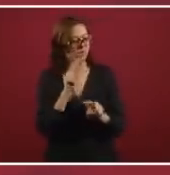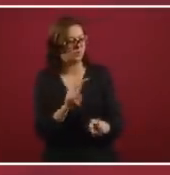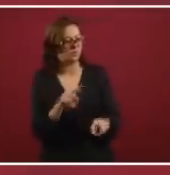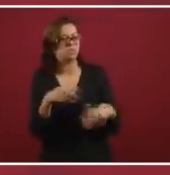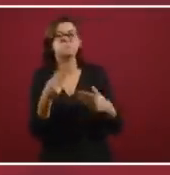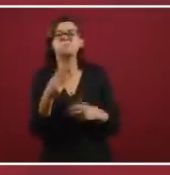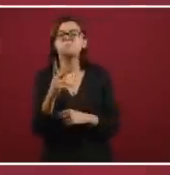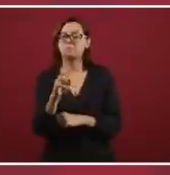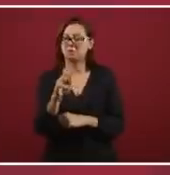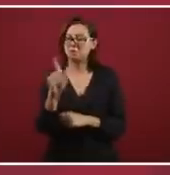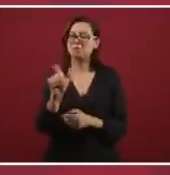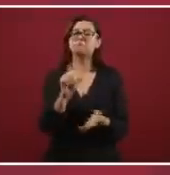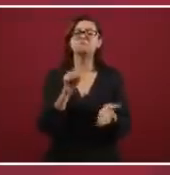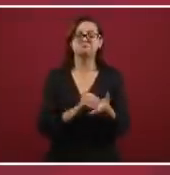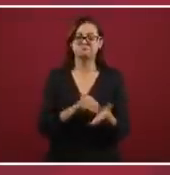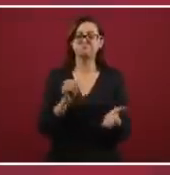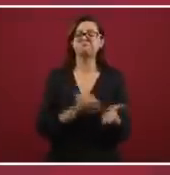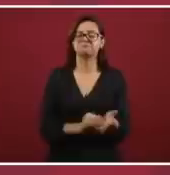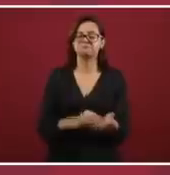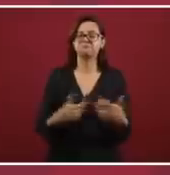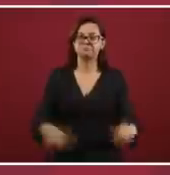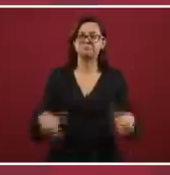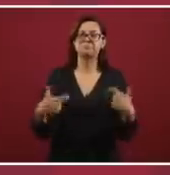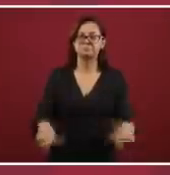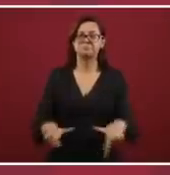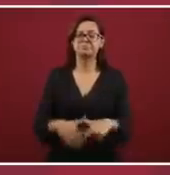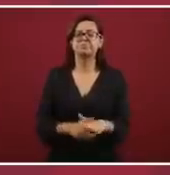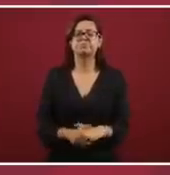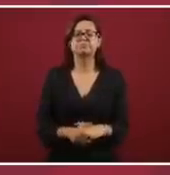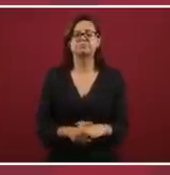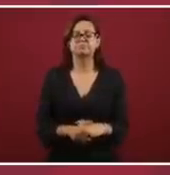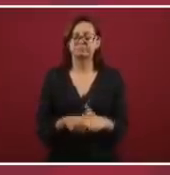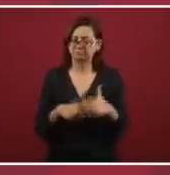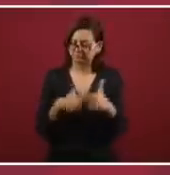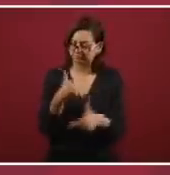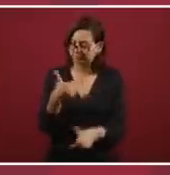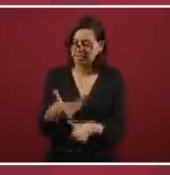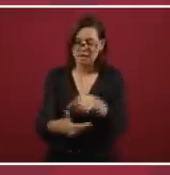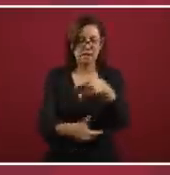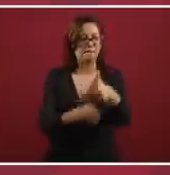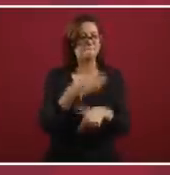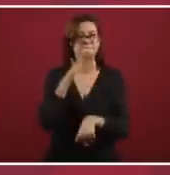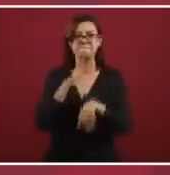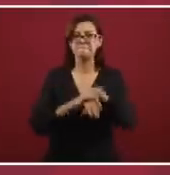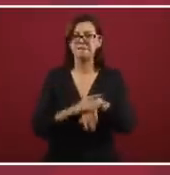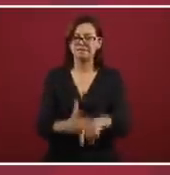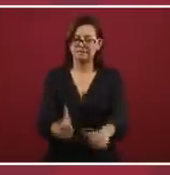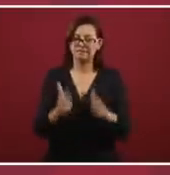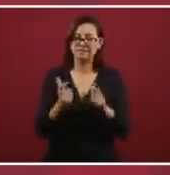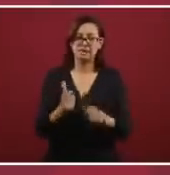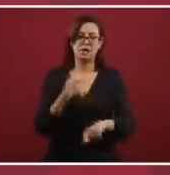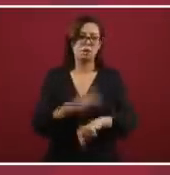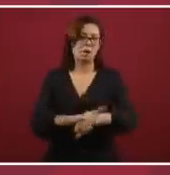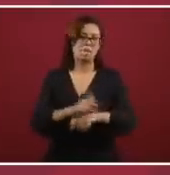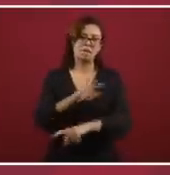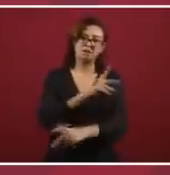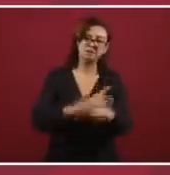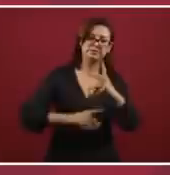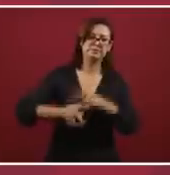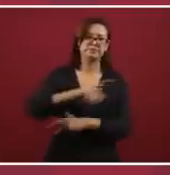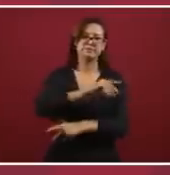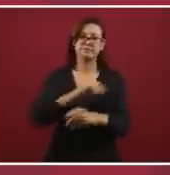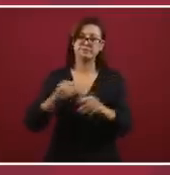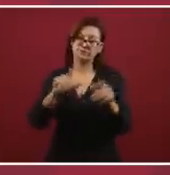más rentables y va a ser mucho más. Entonces, es el sector